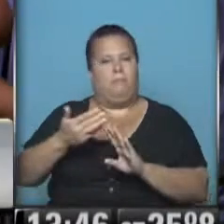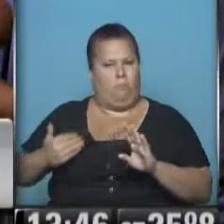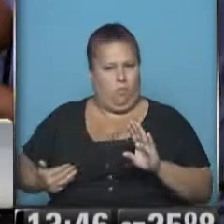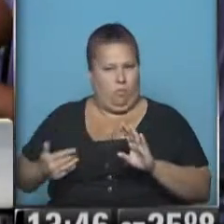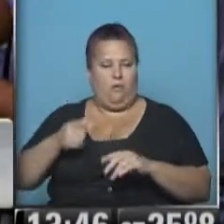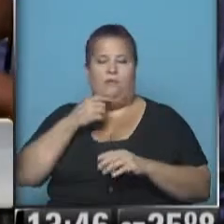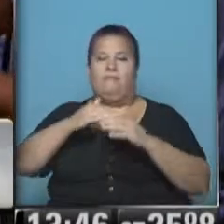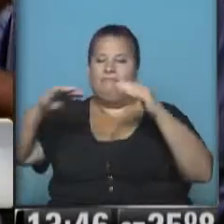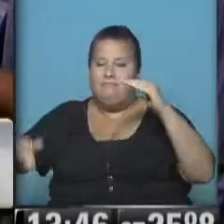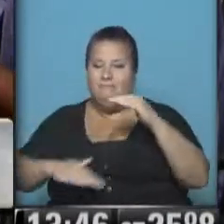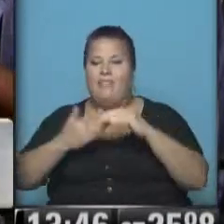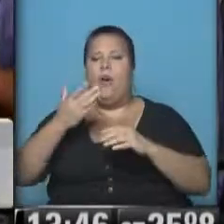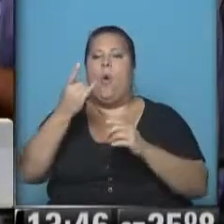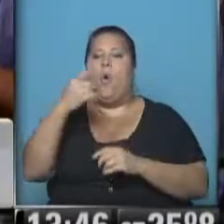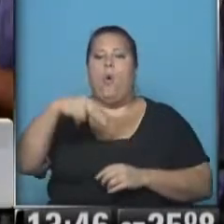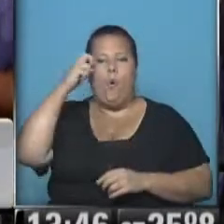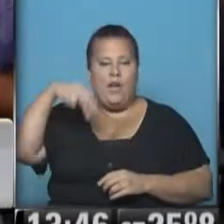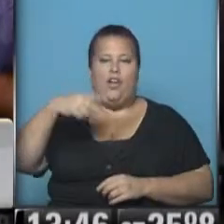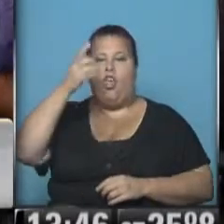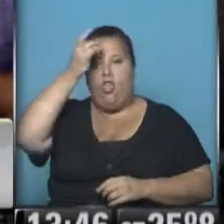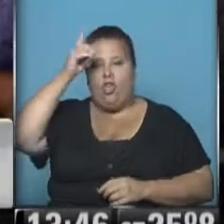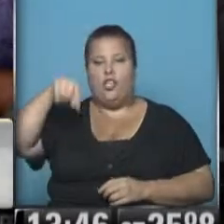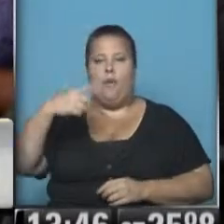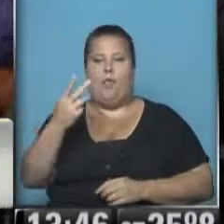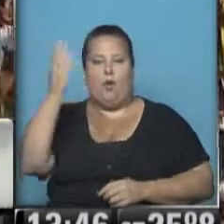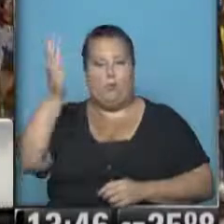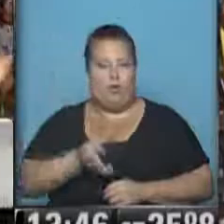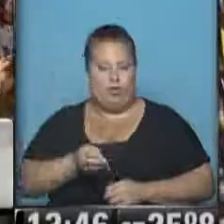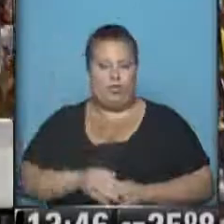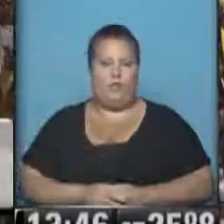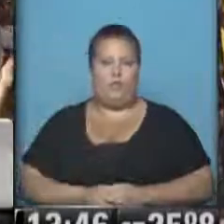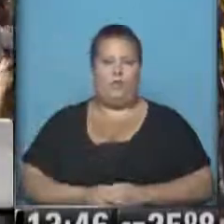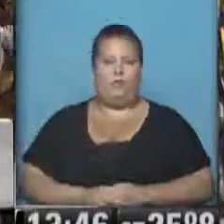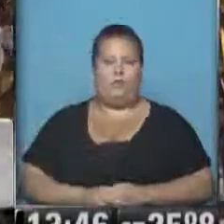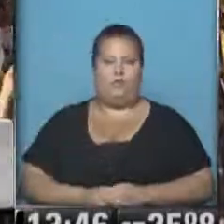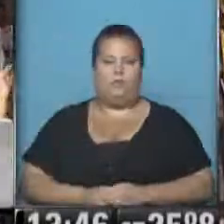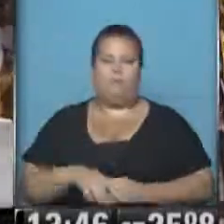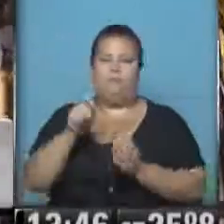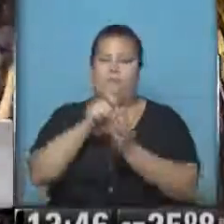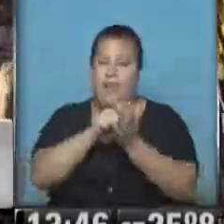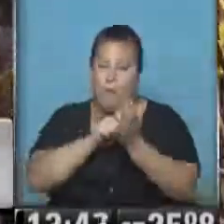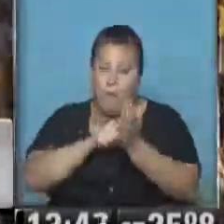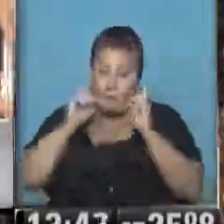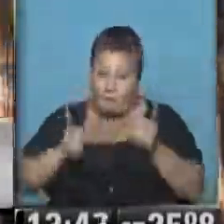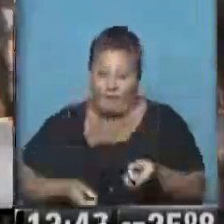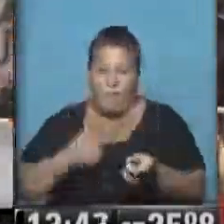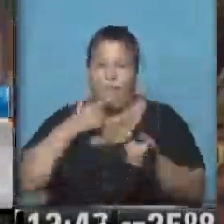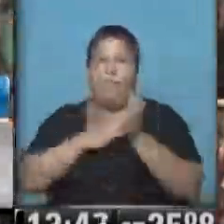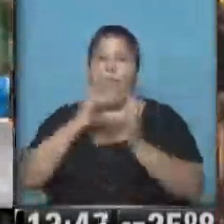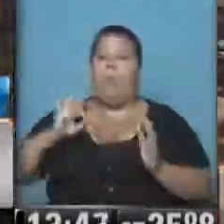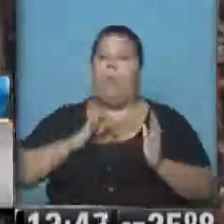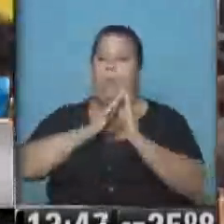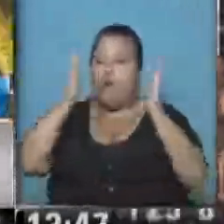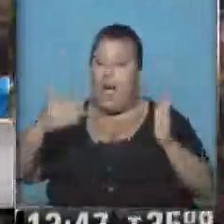se ubica el frente unen con el 12 2% la encuesta también revela que a un año de